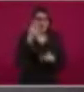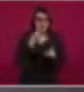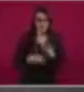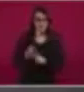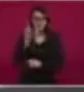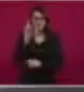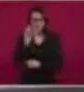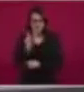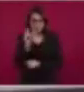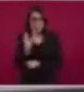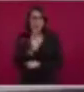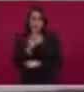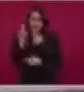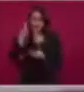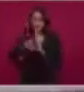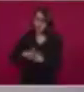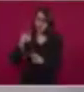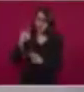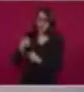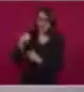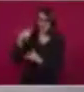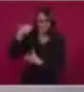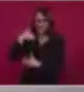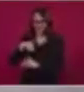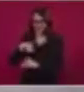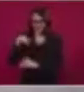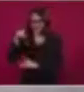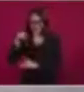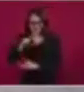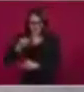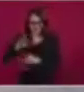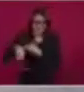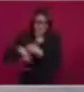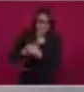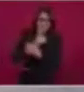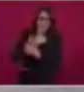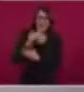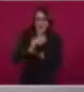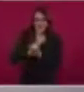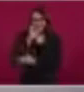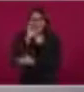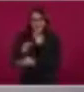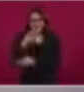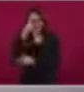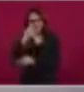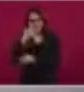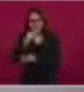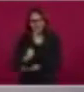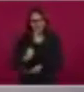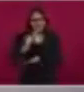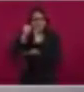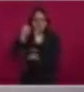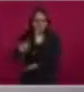2020, ya está en el presupuesto, este que se aprobó en la madrugada de hoy, ya está